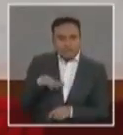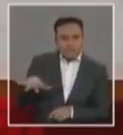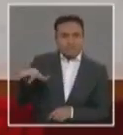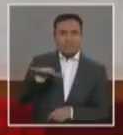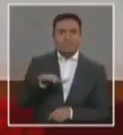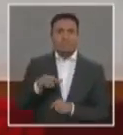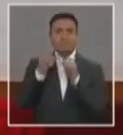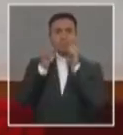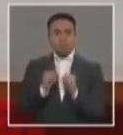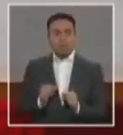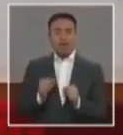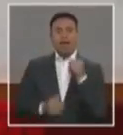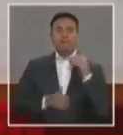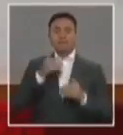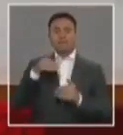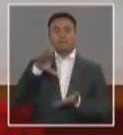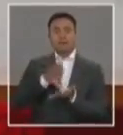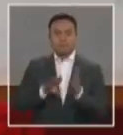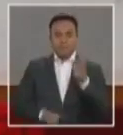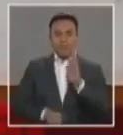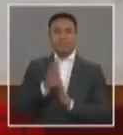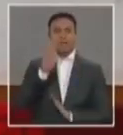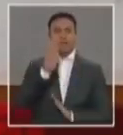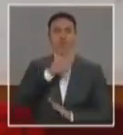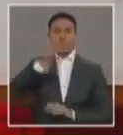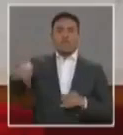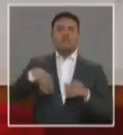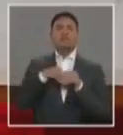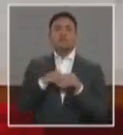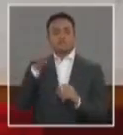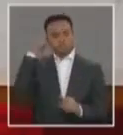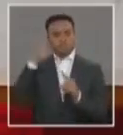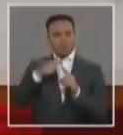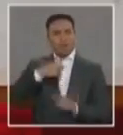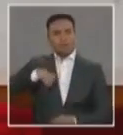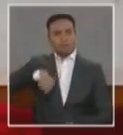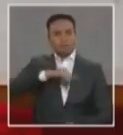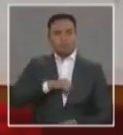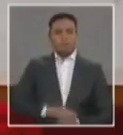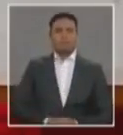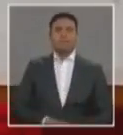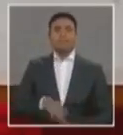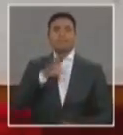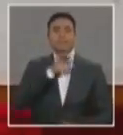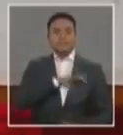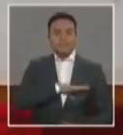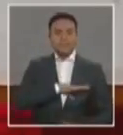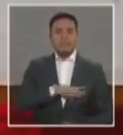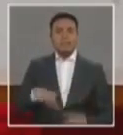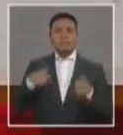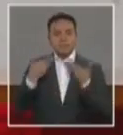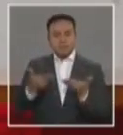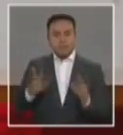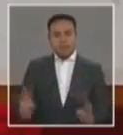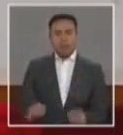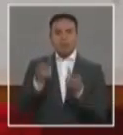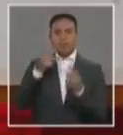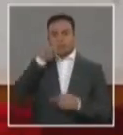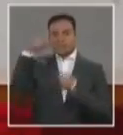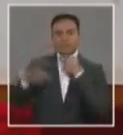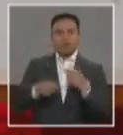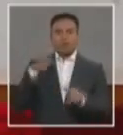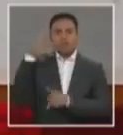no hay ahí los medios de comunicación son el el gran problema que que tiene el gobierno no porque